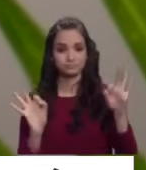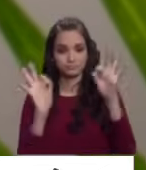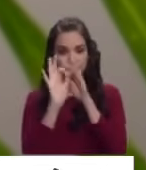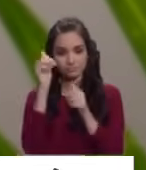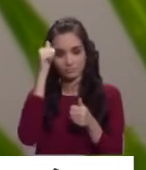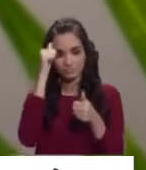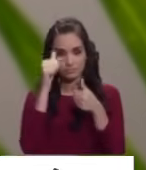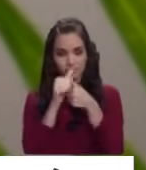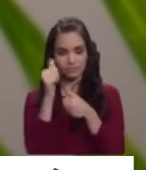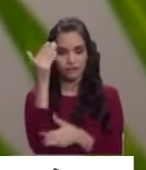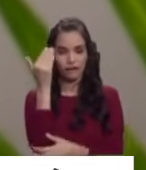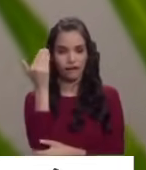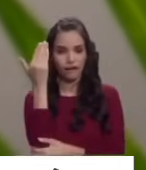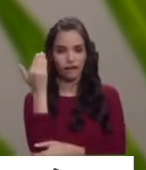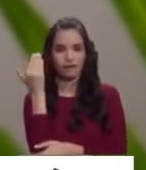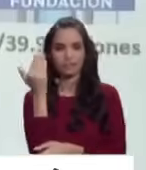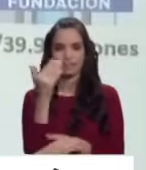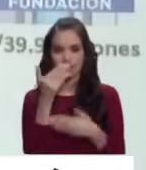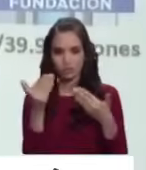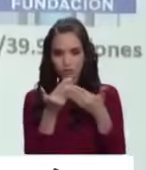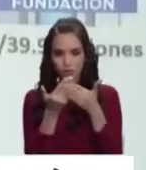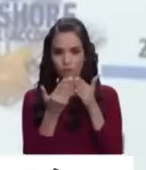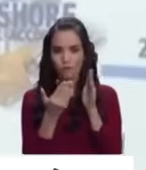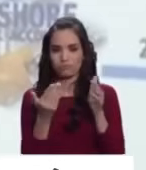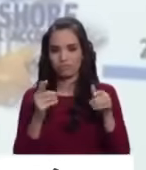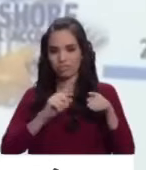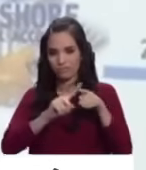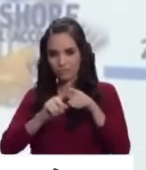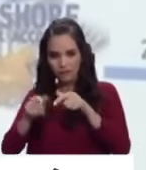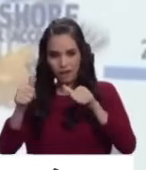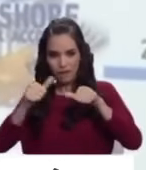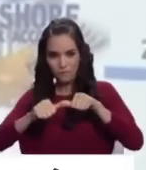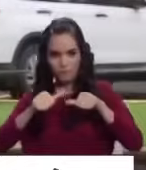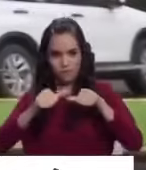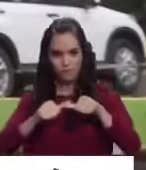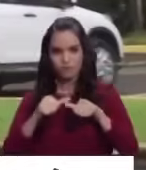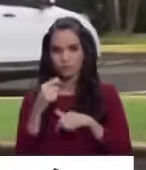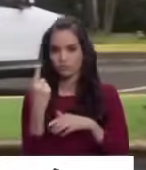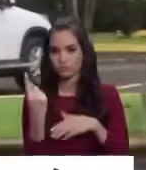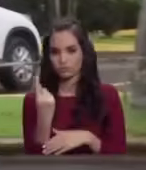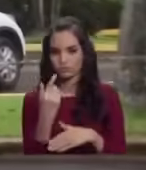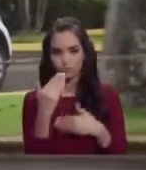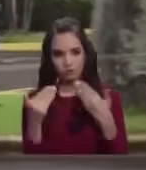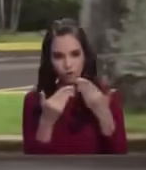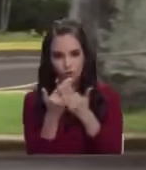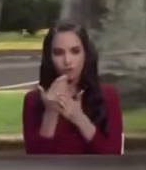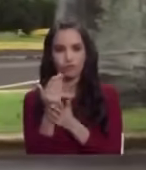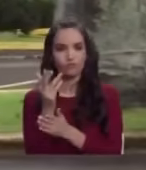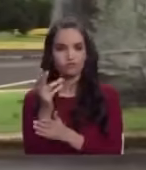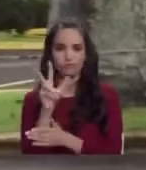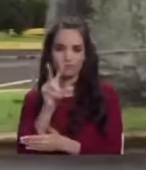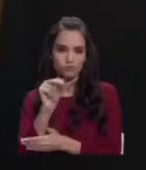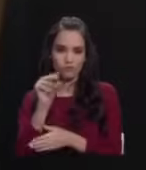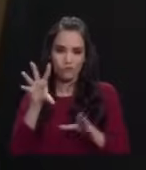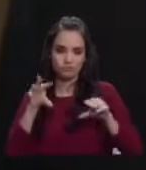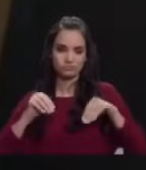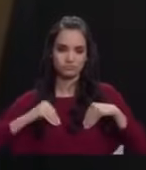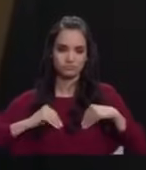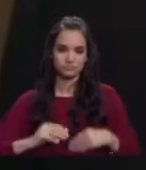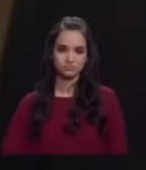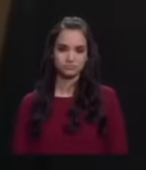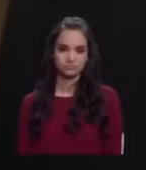que varios si no todos han sido negados escuchemos esta parte de esta entrevista que se le hizo mucho más temprano antes que conociéramos esta